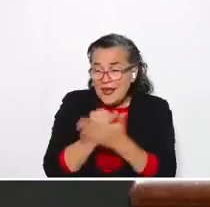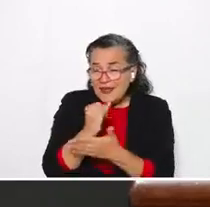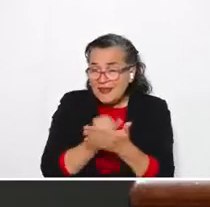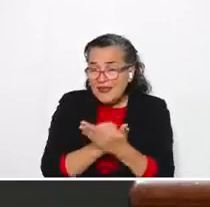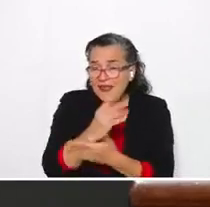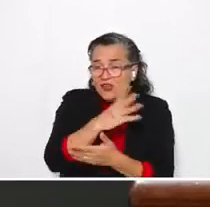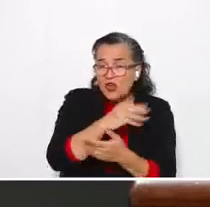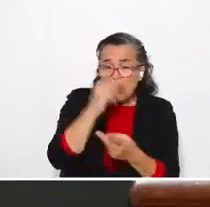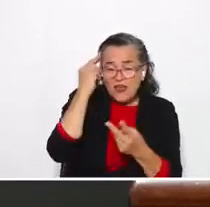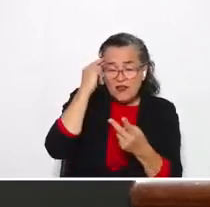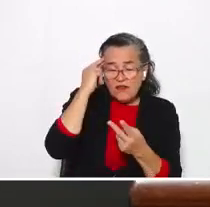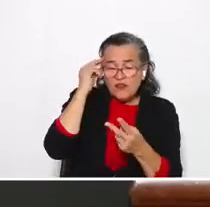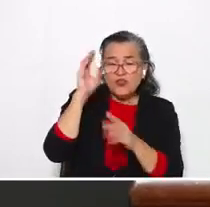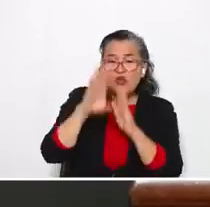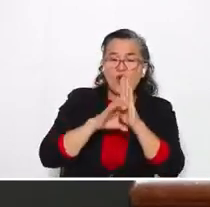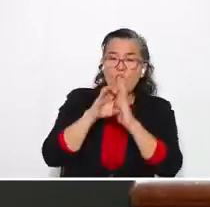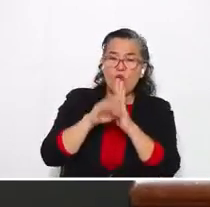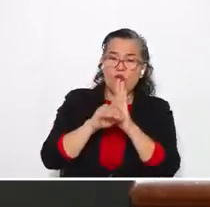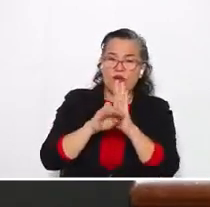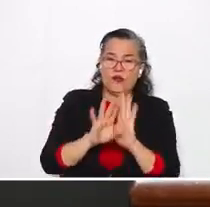la reflexión curricular.